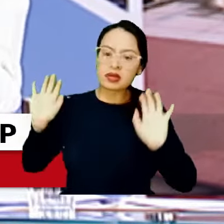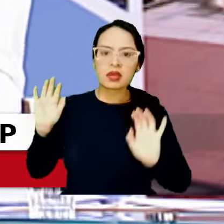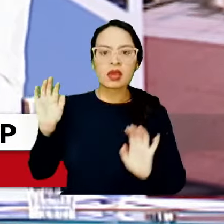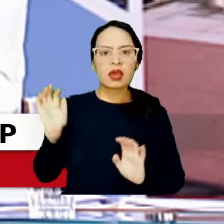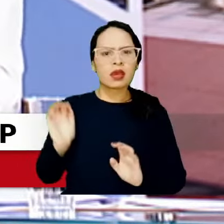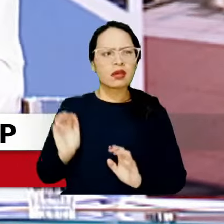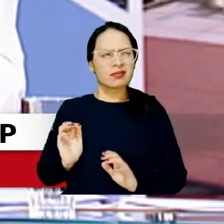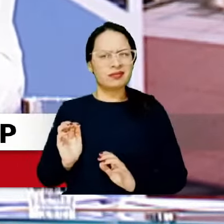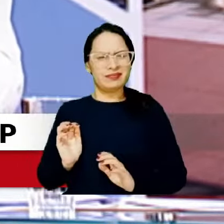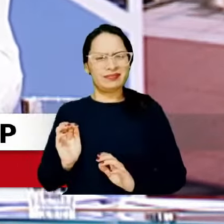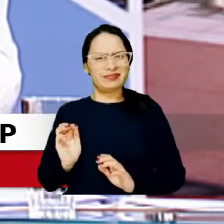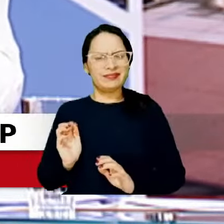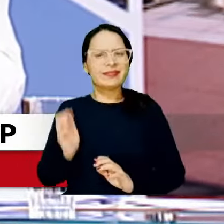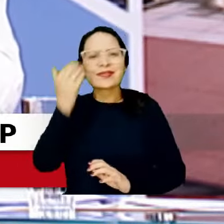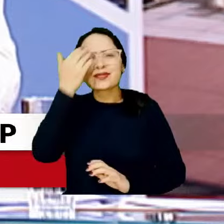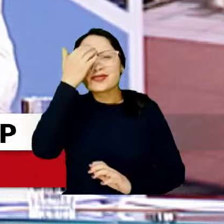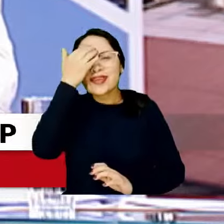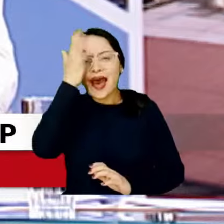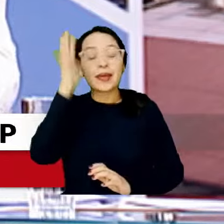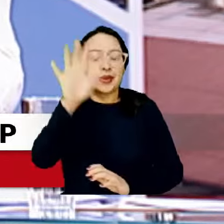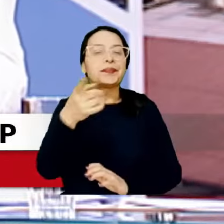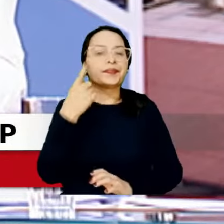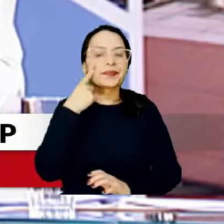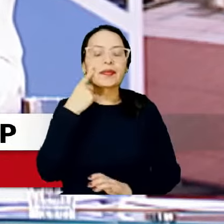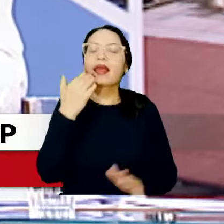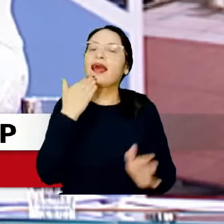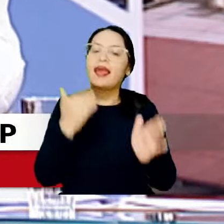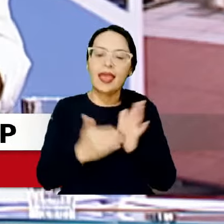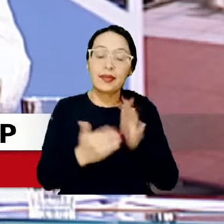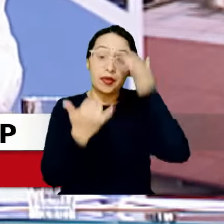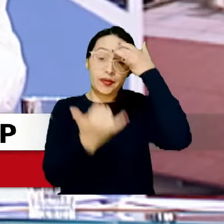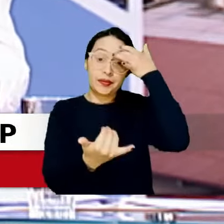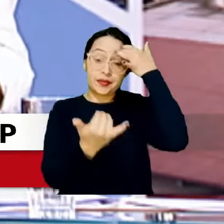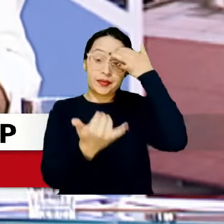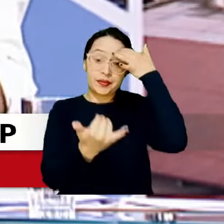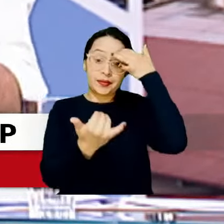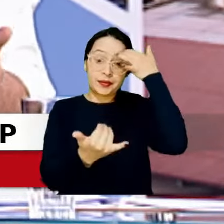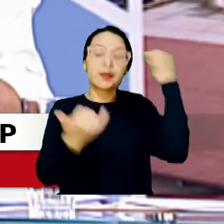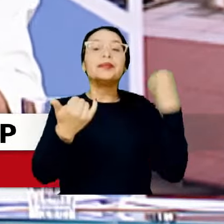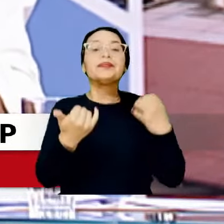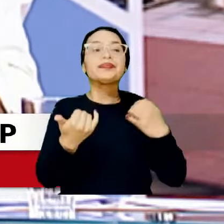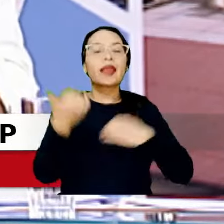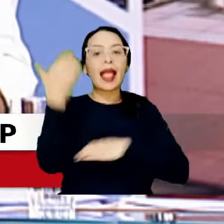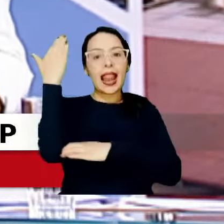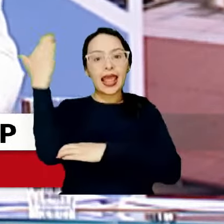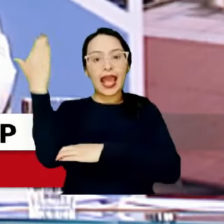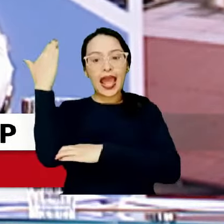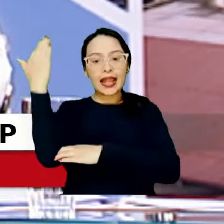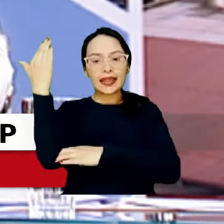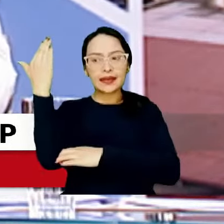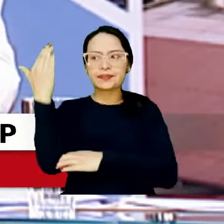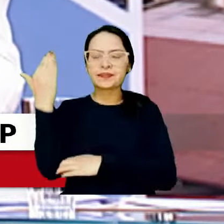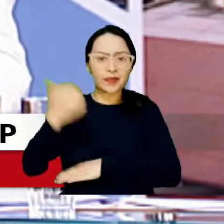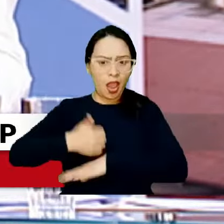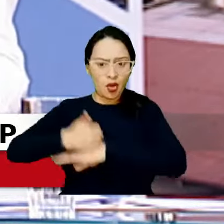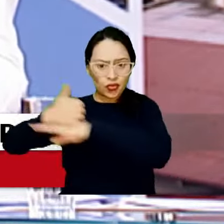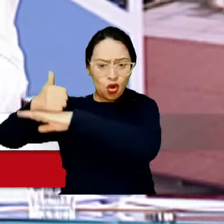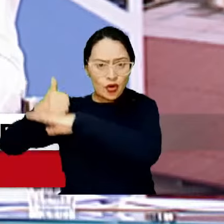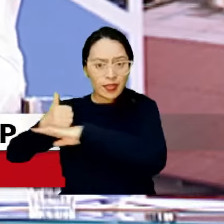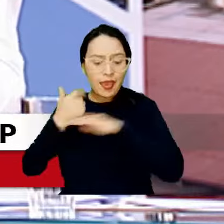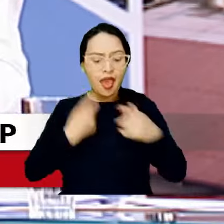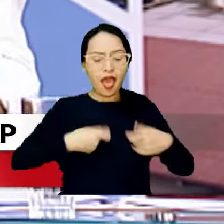está en una gerencia, o el mismo alcalde, que ahora podrá dar fe, termina firmando más de 500 contratos. Más, querida Karina. Y